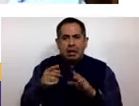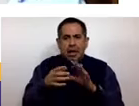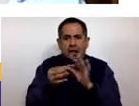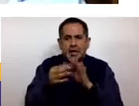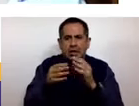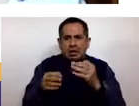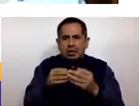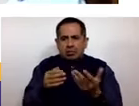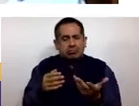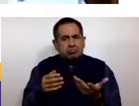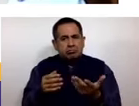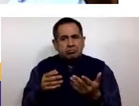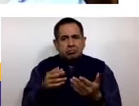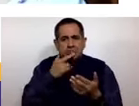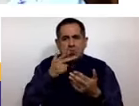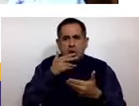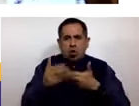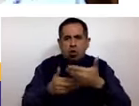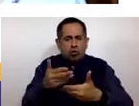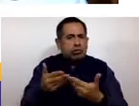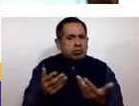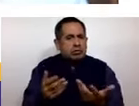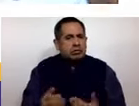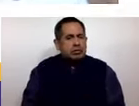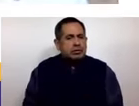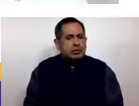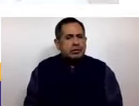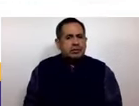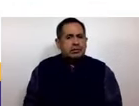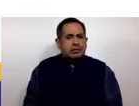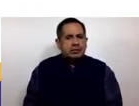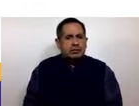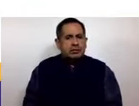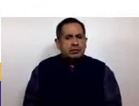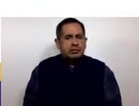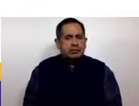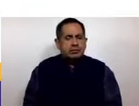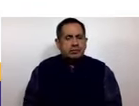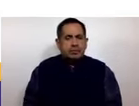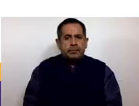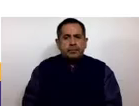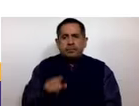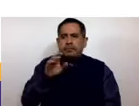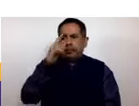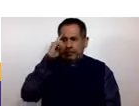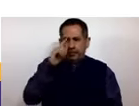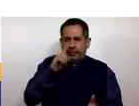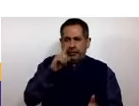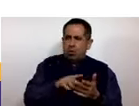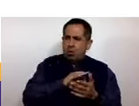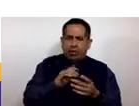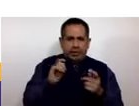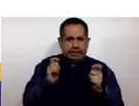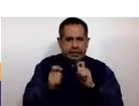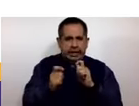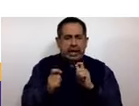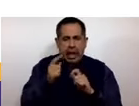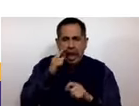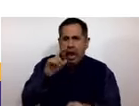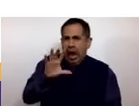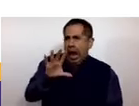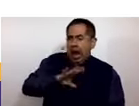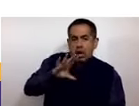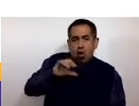y mejor distribuido? Creo que se pueden ir adoptando esquemas que ya se han visto en otros